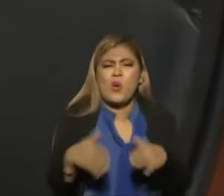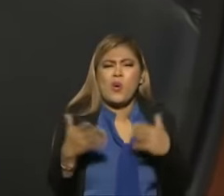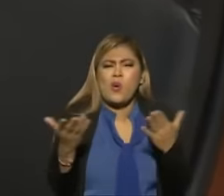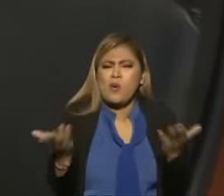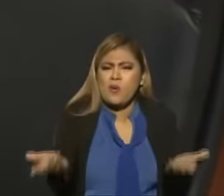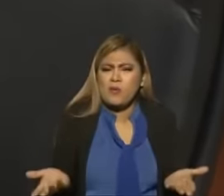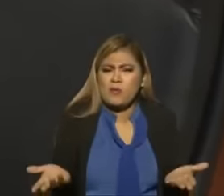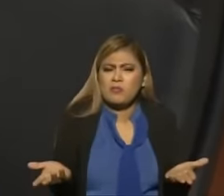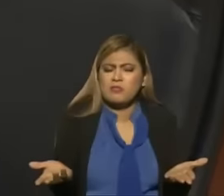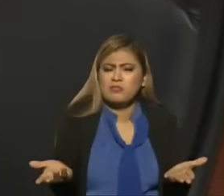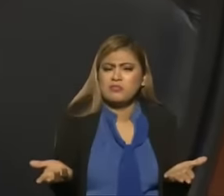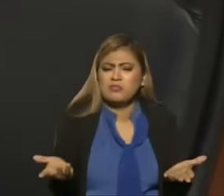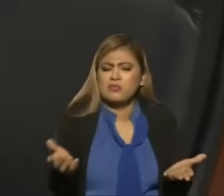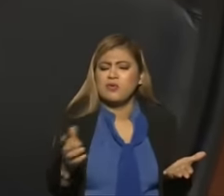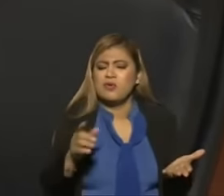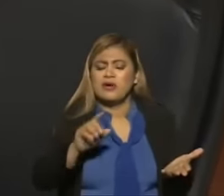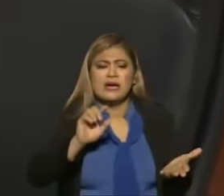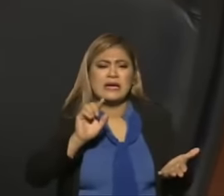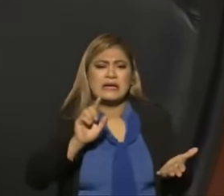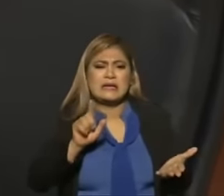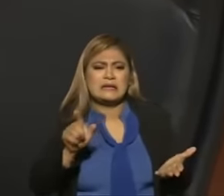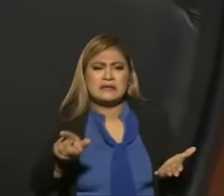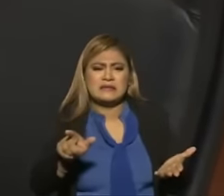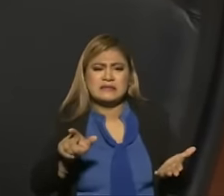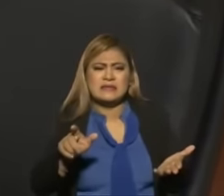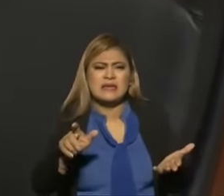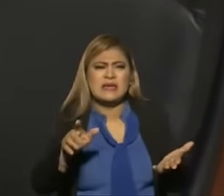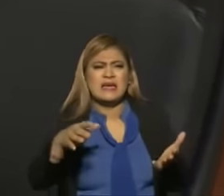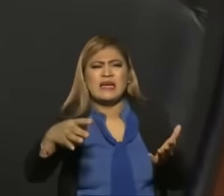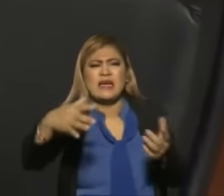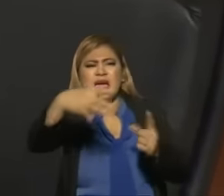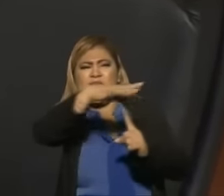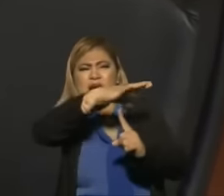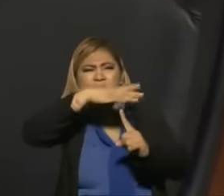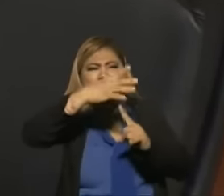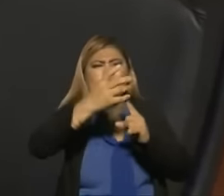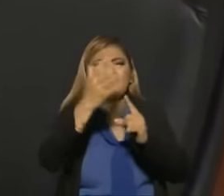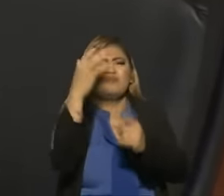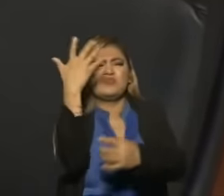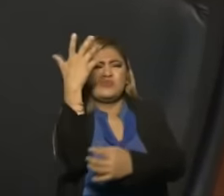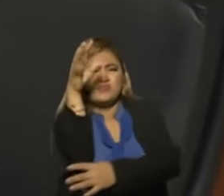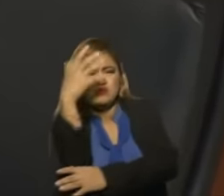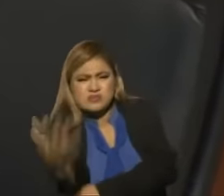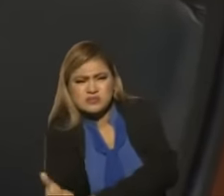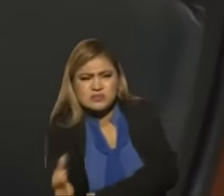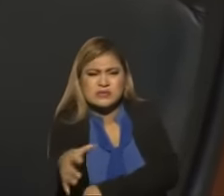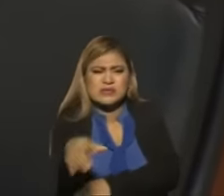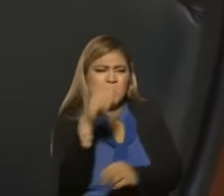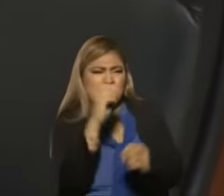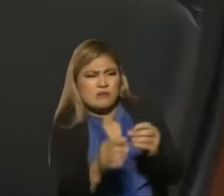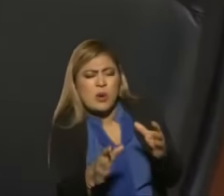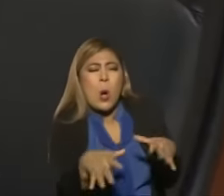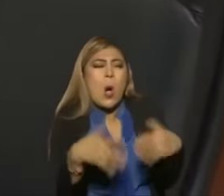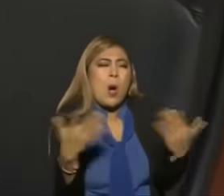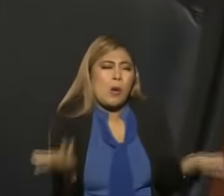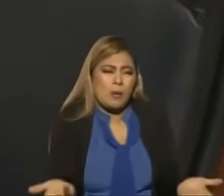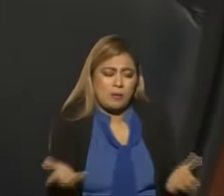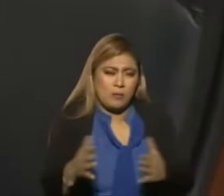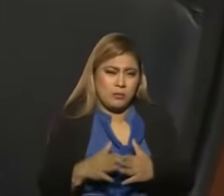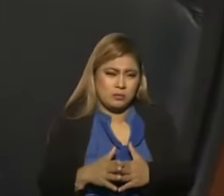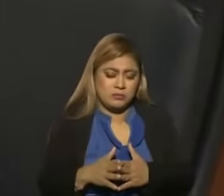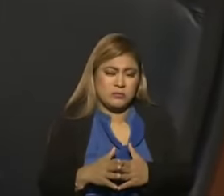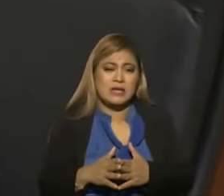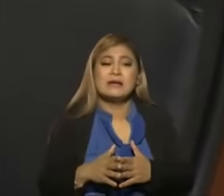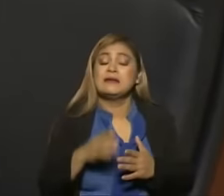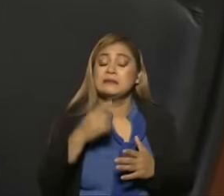retribuirá al ecosistema el daño ambiental que se ha hecho para sacar el recurso.